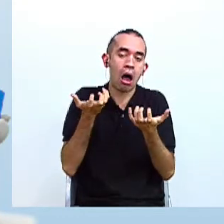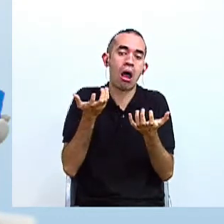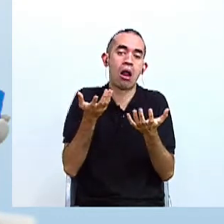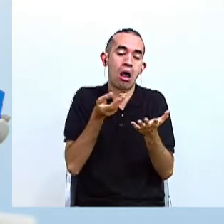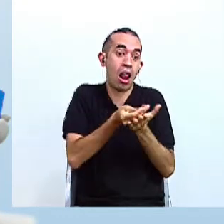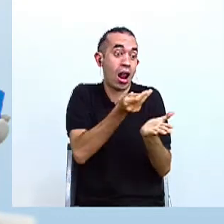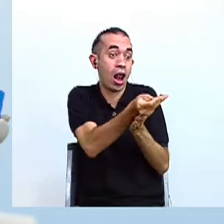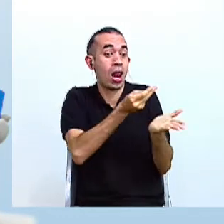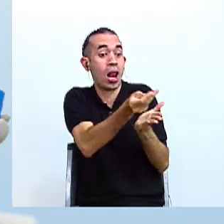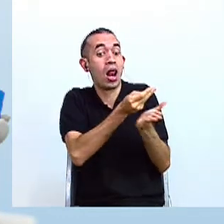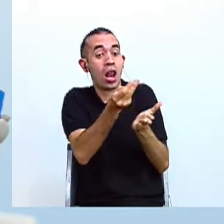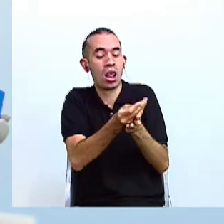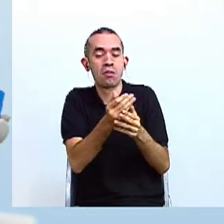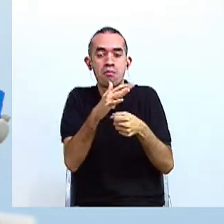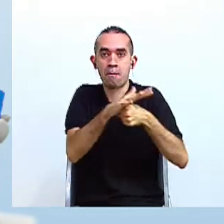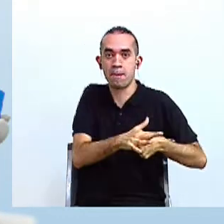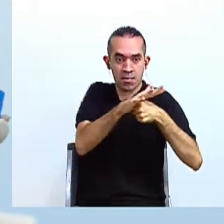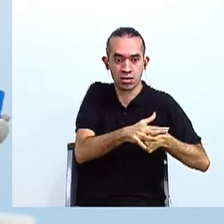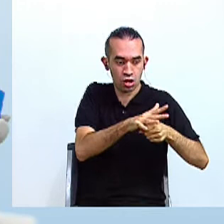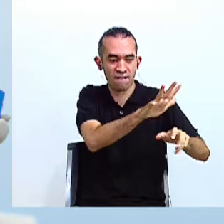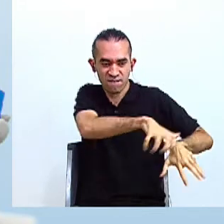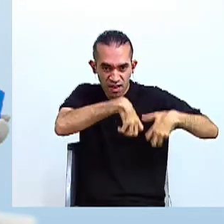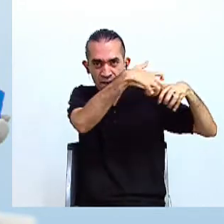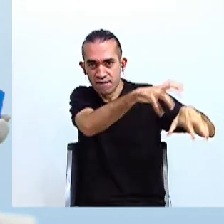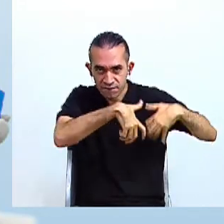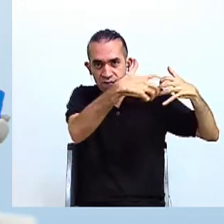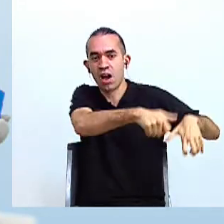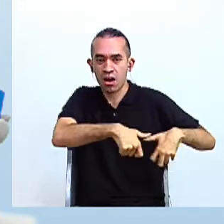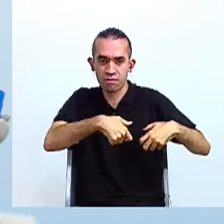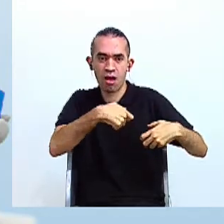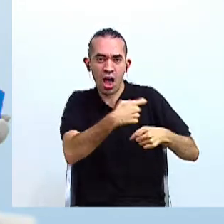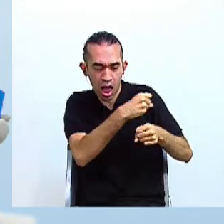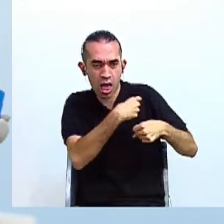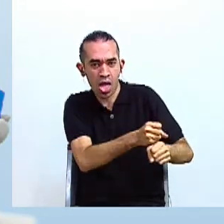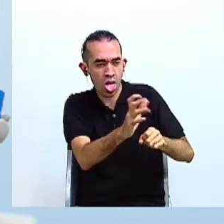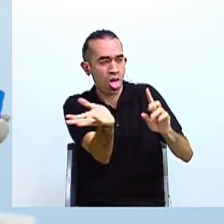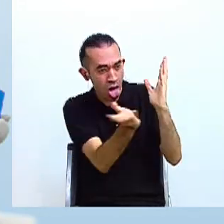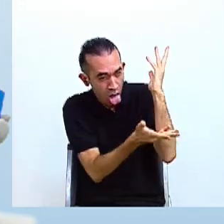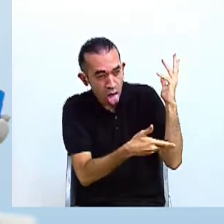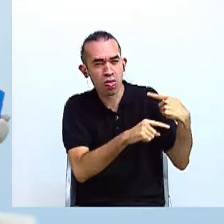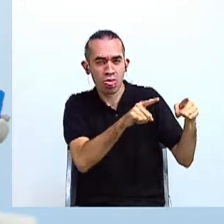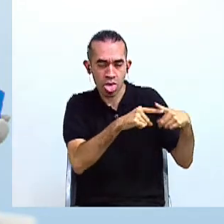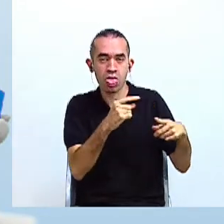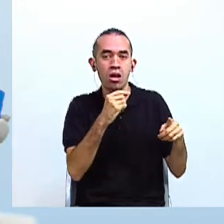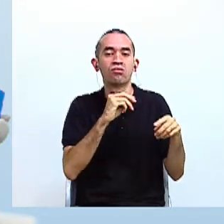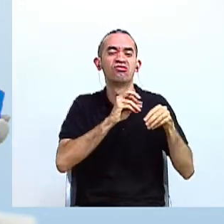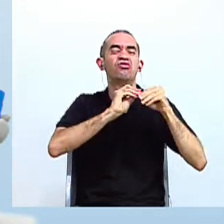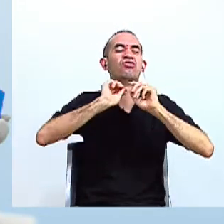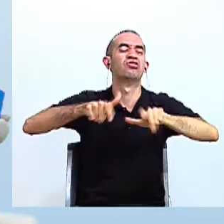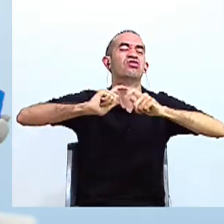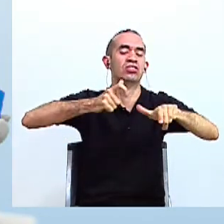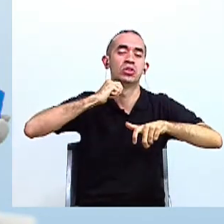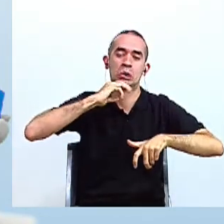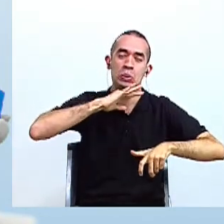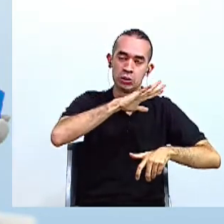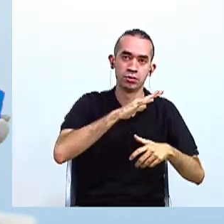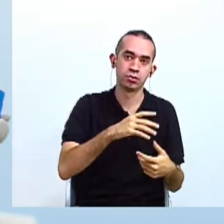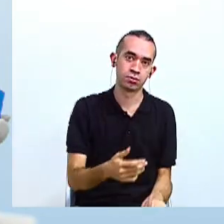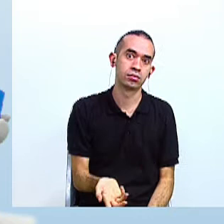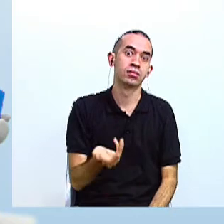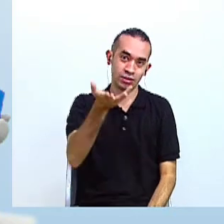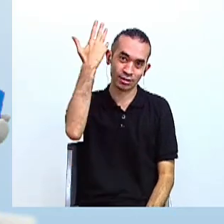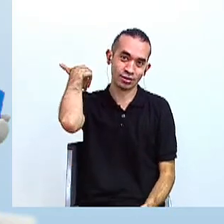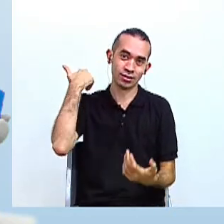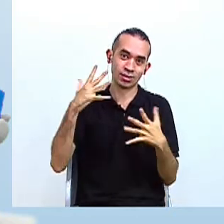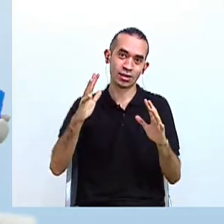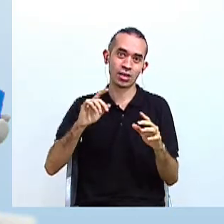esos productos, más presión, más producción, más contaminación. Como ya lo sabemos, en otras épocas eso incluso ha